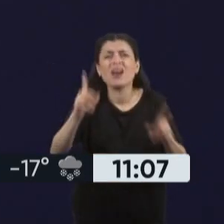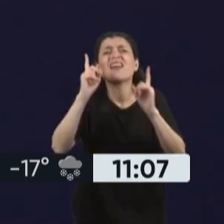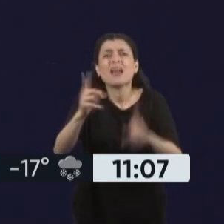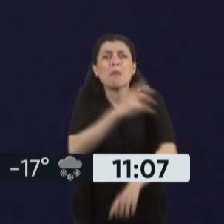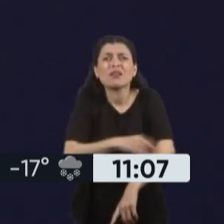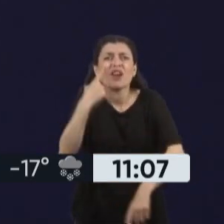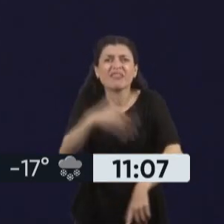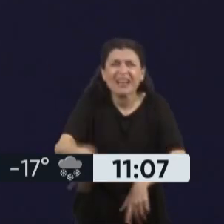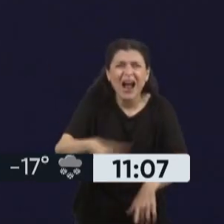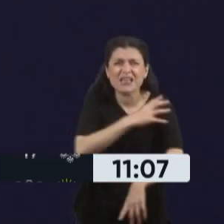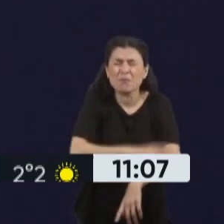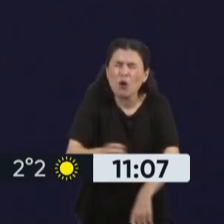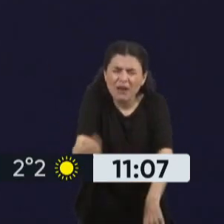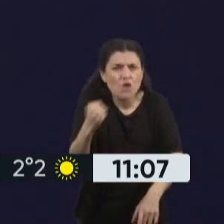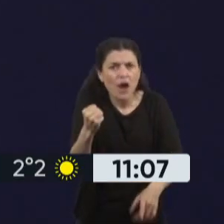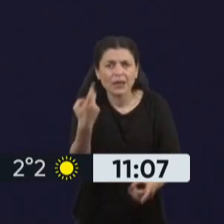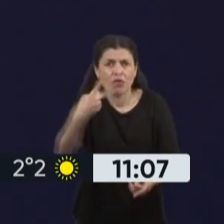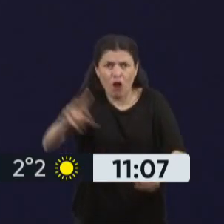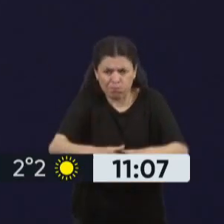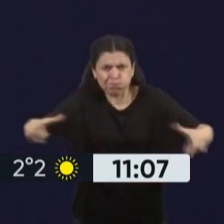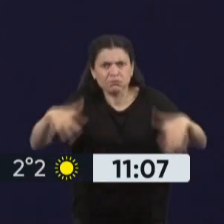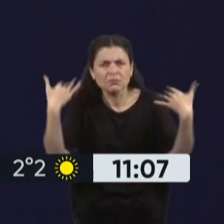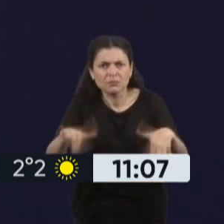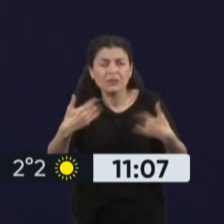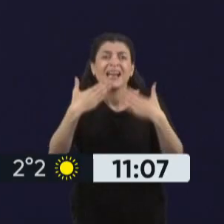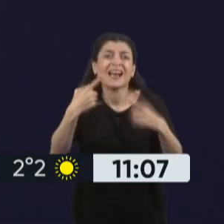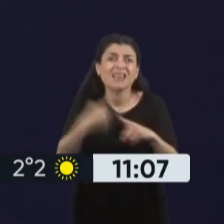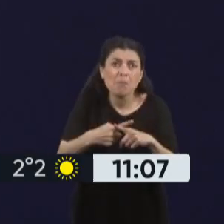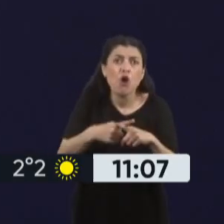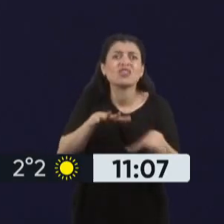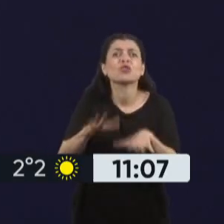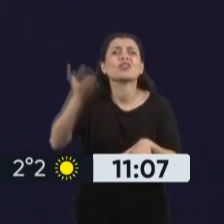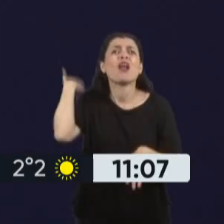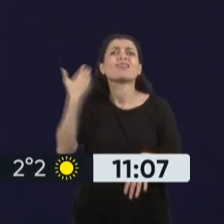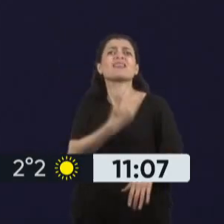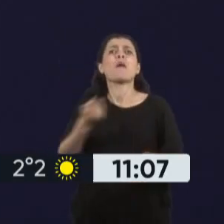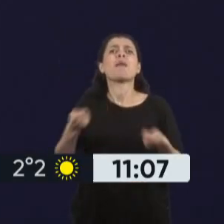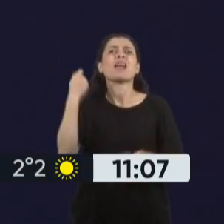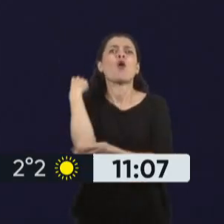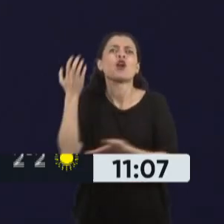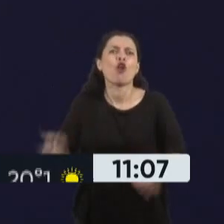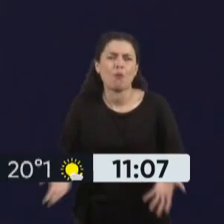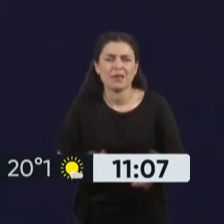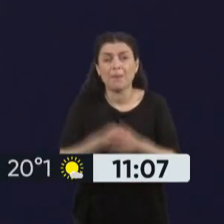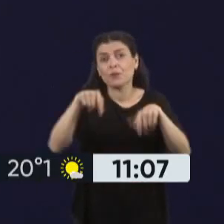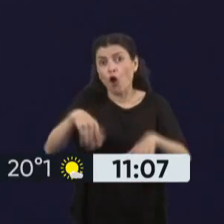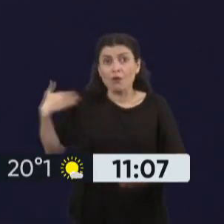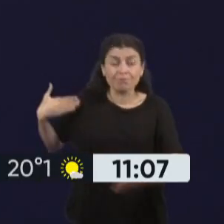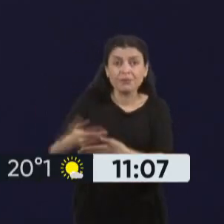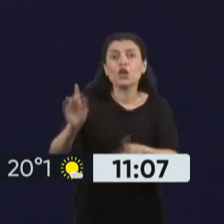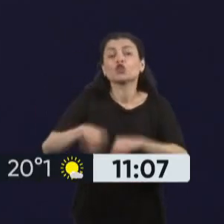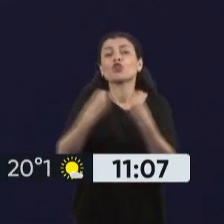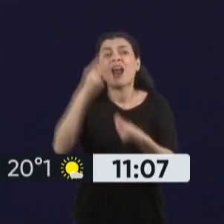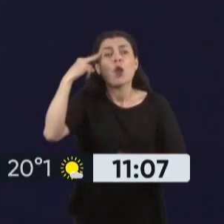indigentes muchísimo más alto del que conocemos hoy, si se hubiese dado ese escenario que logramos evitar. Hoy, a 9 meses de asumir